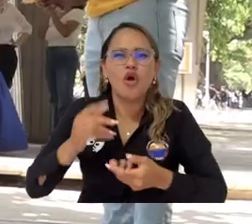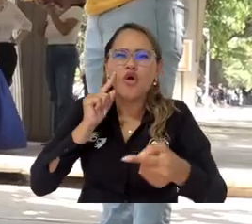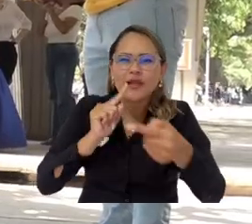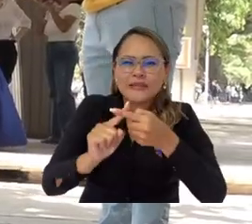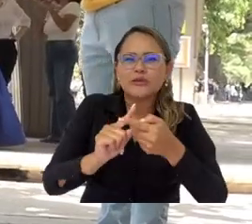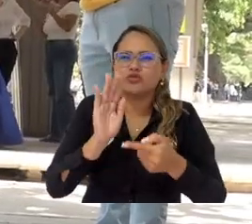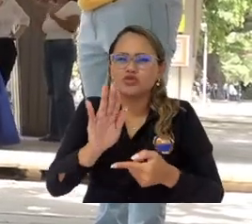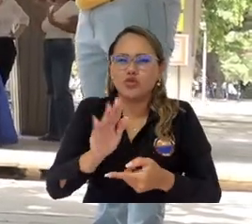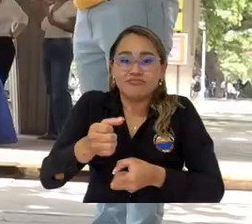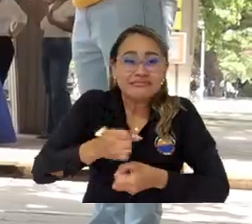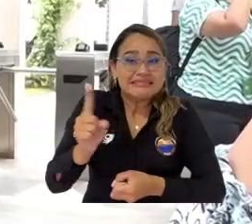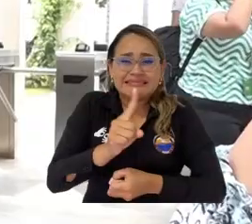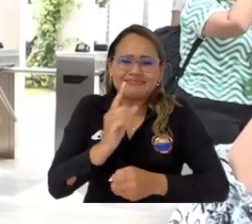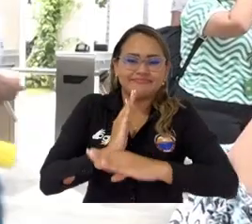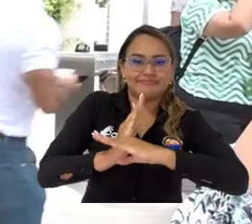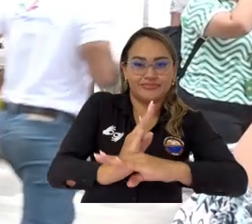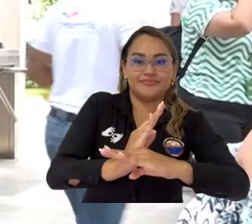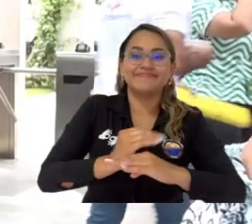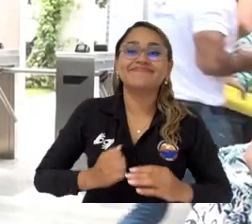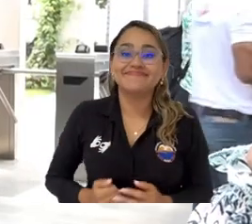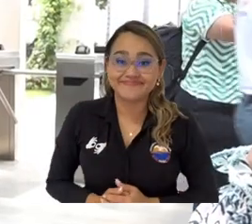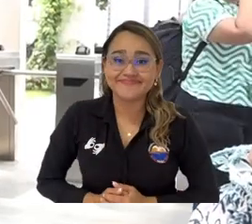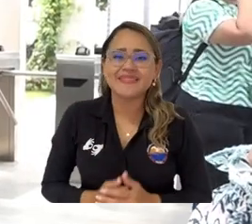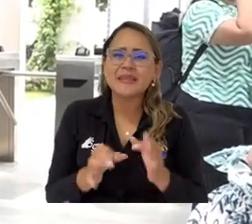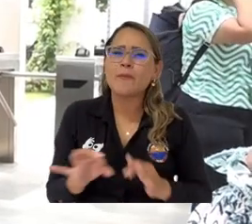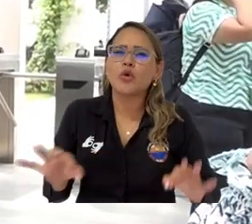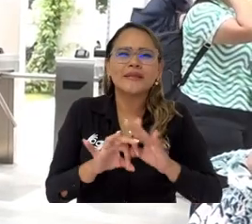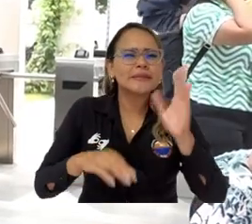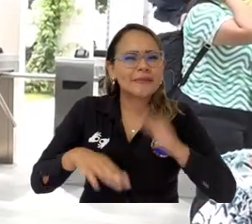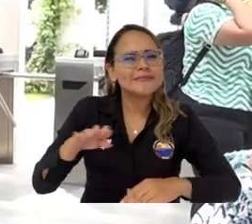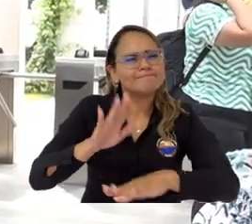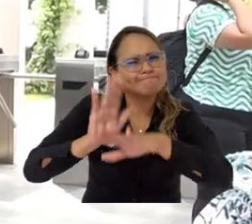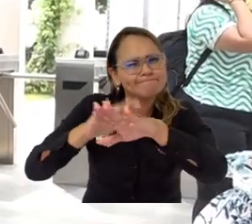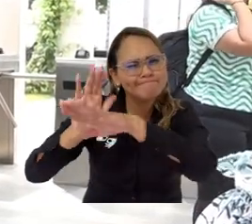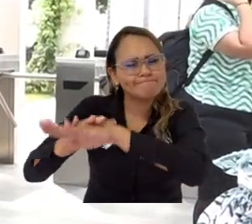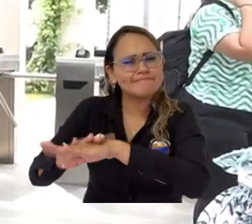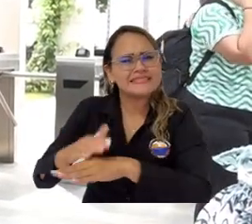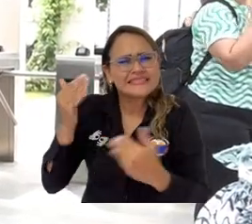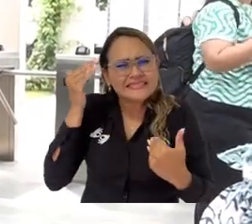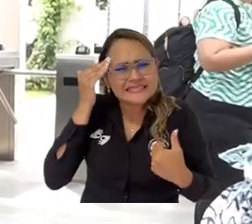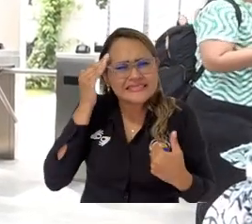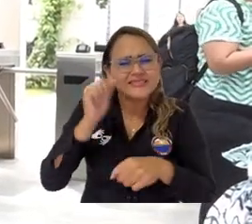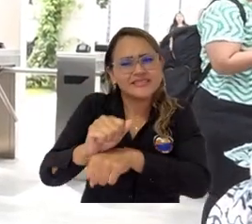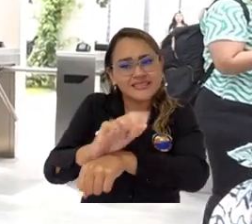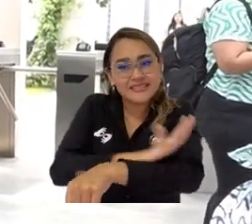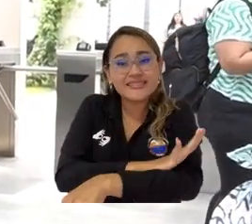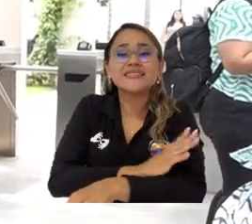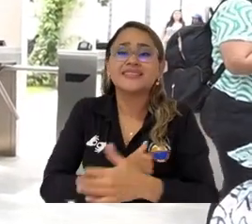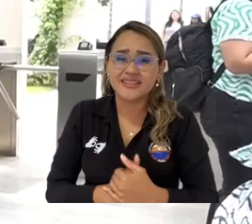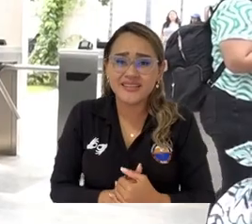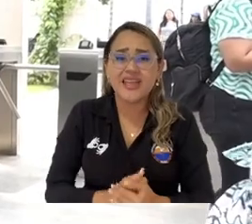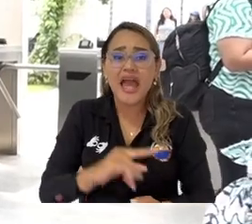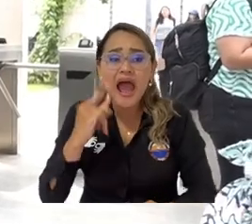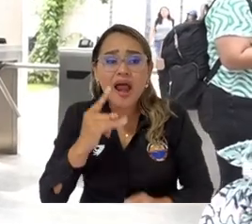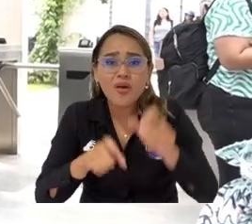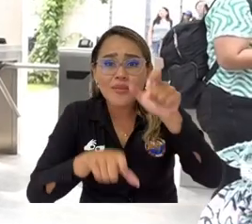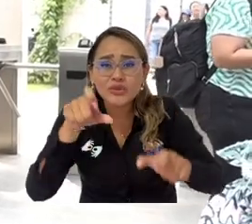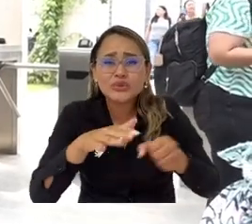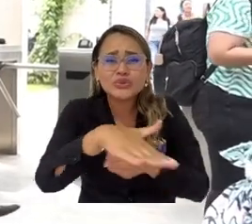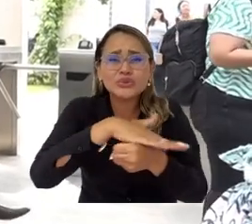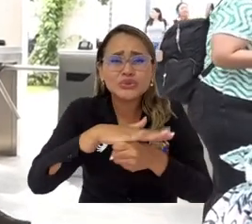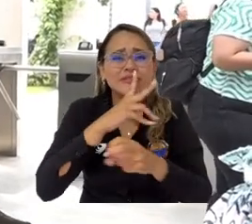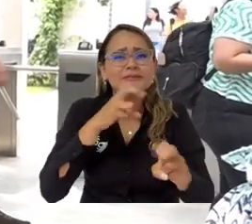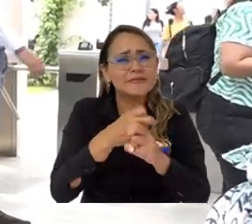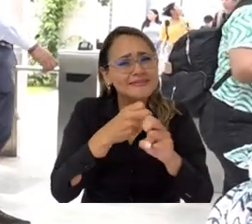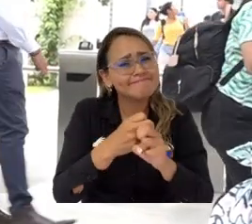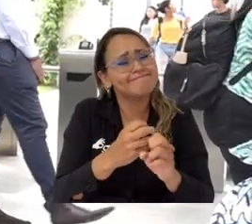alguien atente contra su vida. El llamado es, uno, a sensibilizarnos, dos, a extender una voz de aliento a las personas que puedan estar atravesando